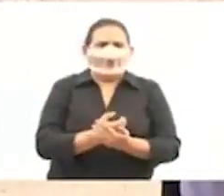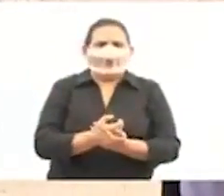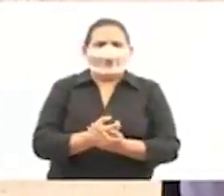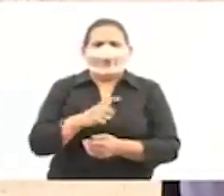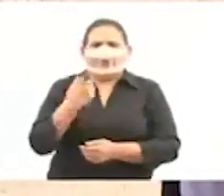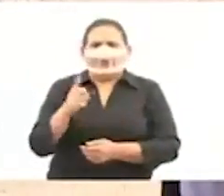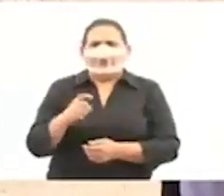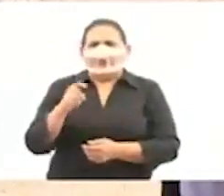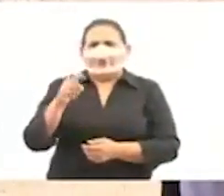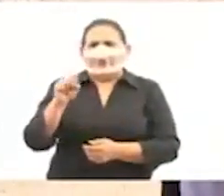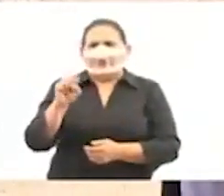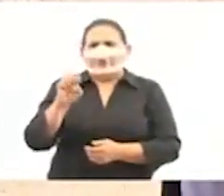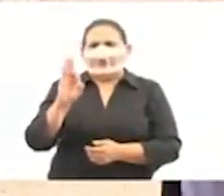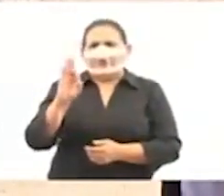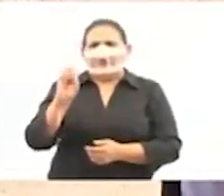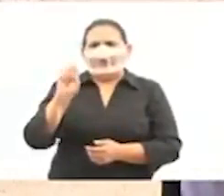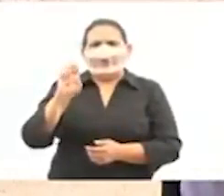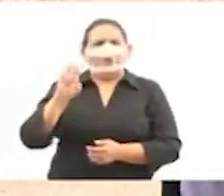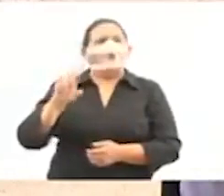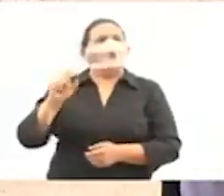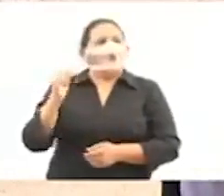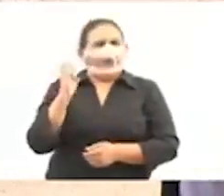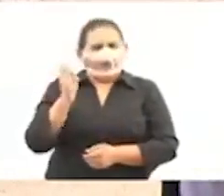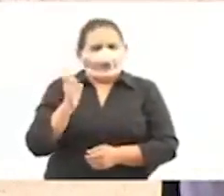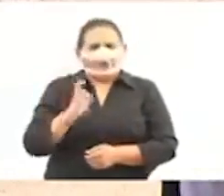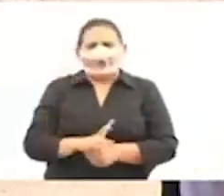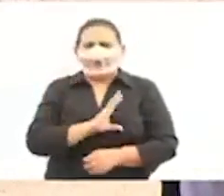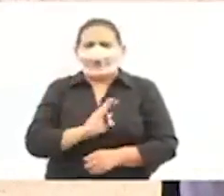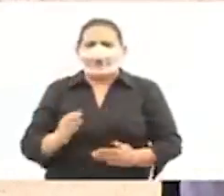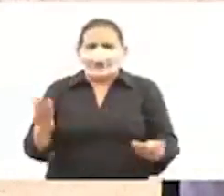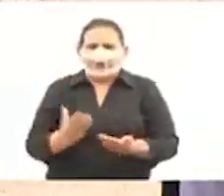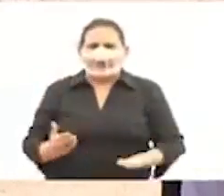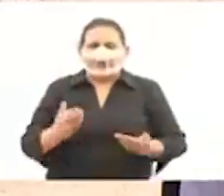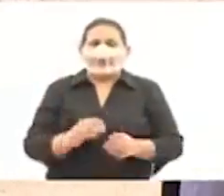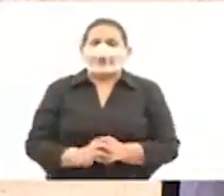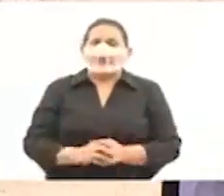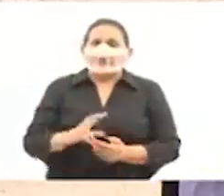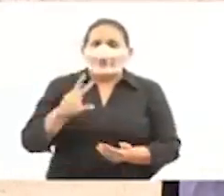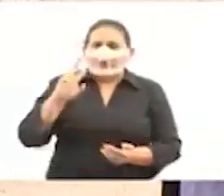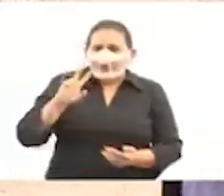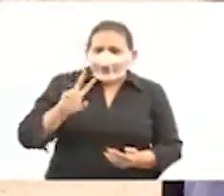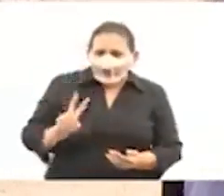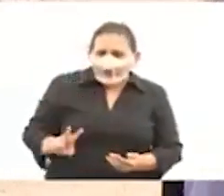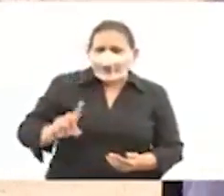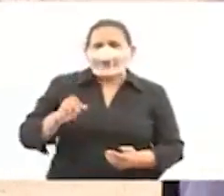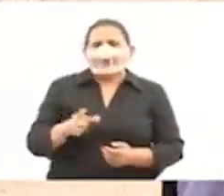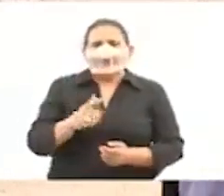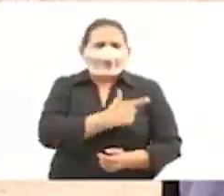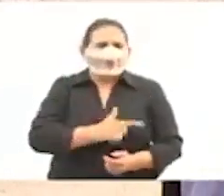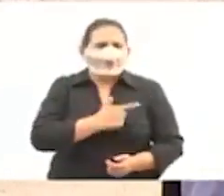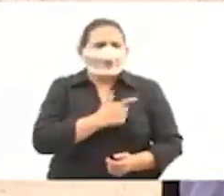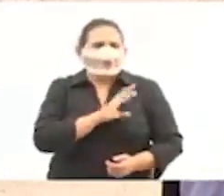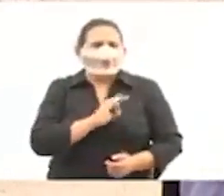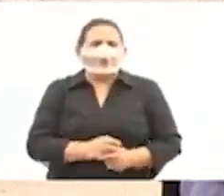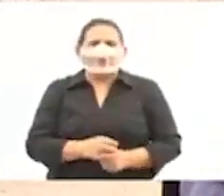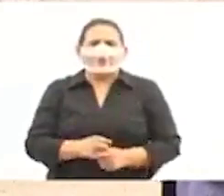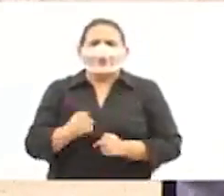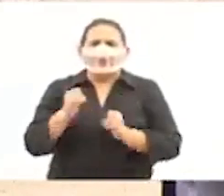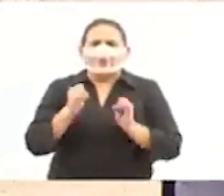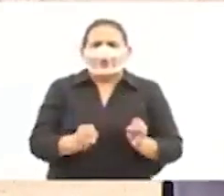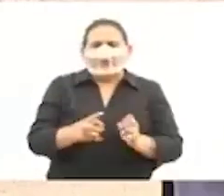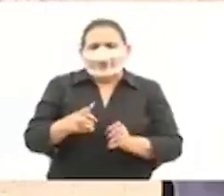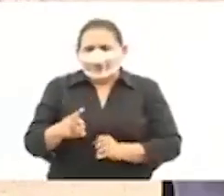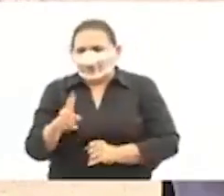ha sido pieza fundamental para que este proyecto se pueda llevar a cabo y la verdad que me da muchísimo gusto poder estar inaugurando este